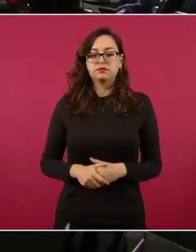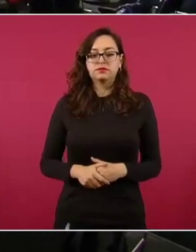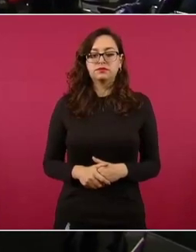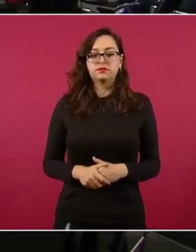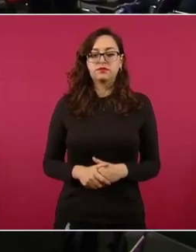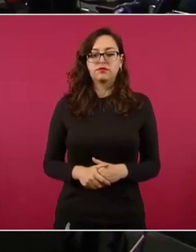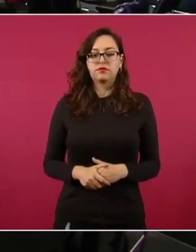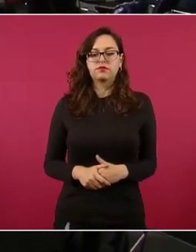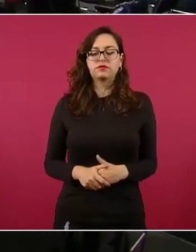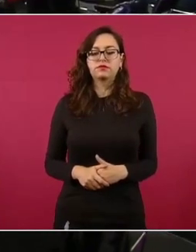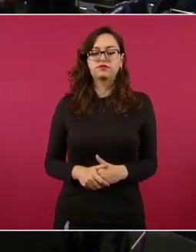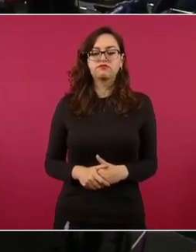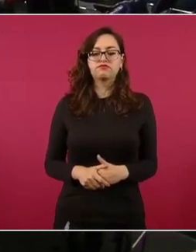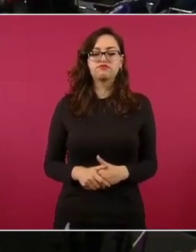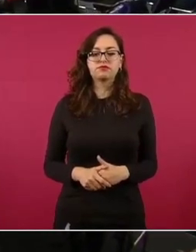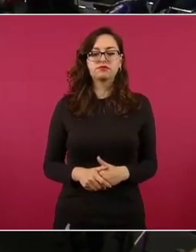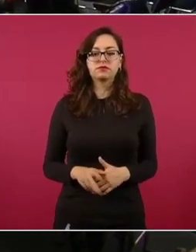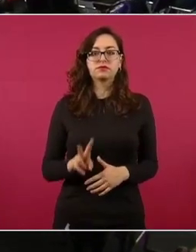mucha información,